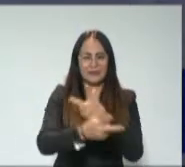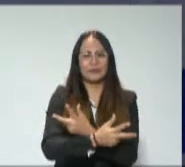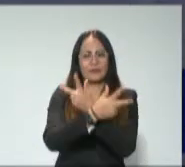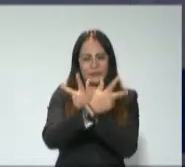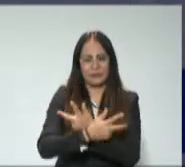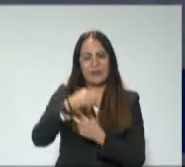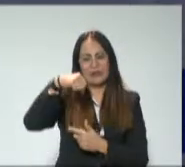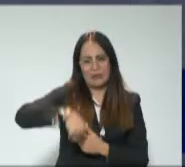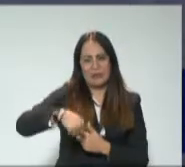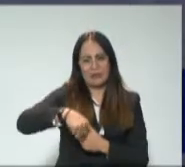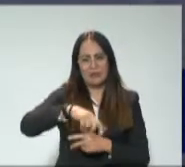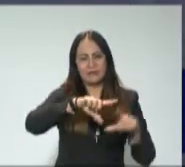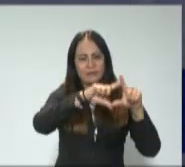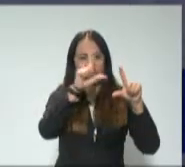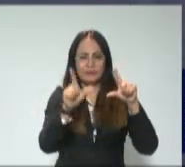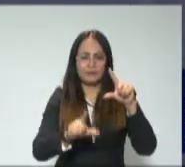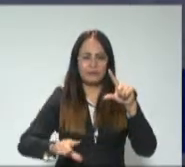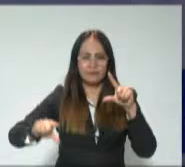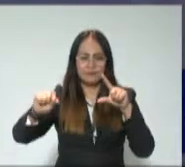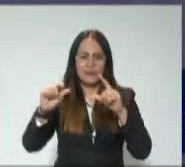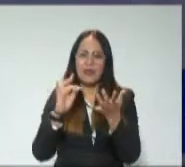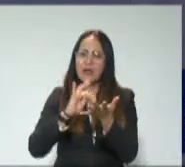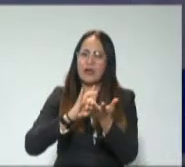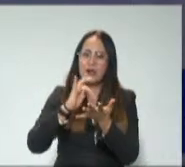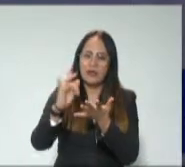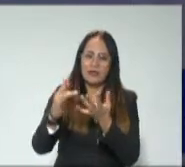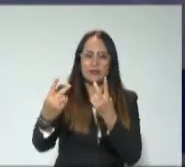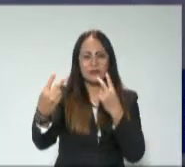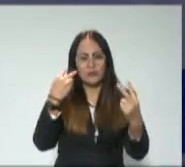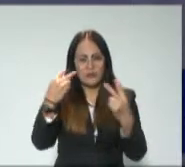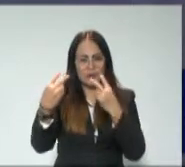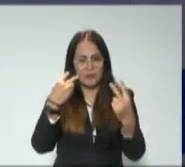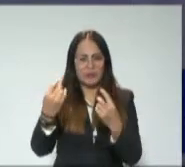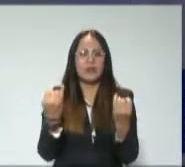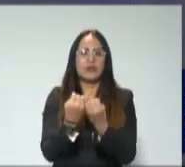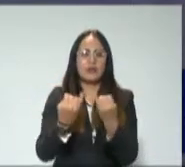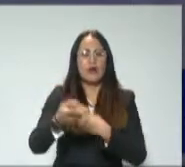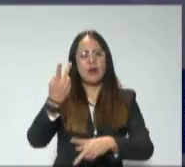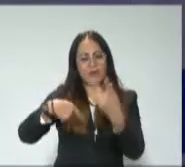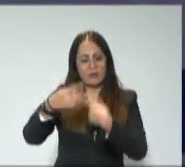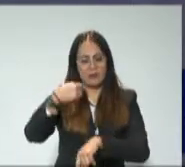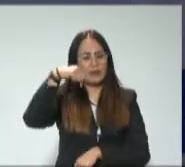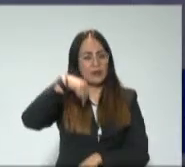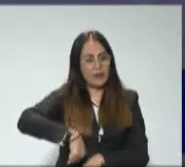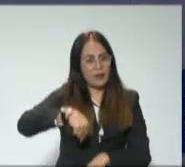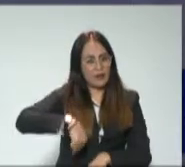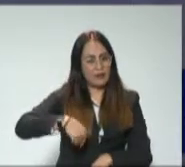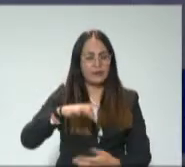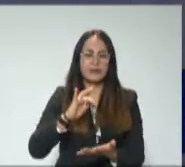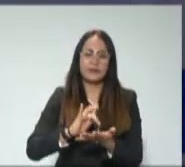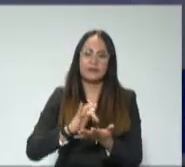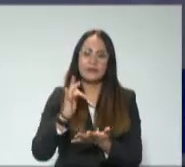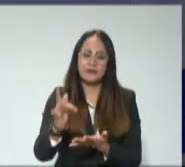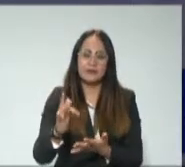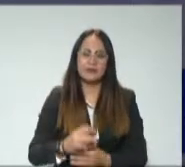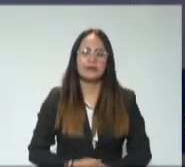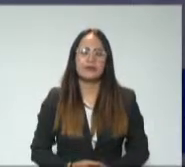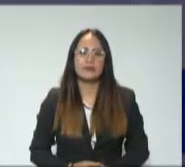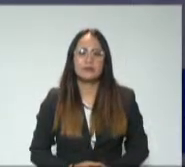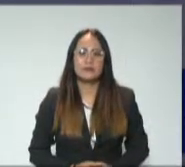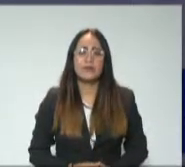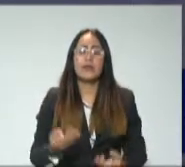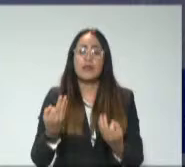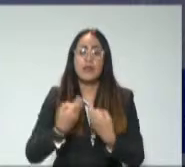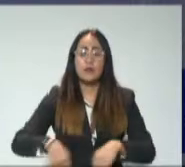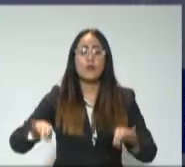país agradezco su acompañamiento y su presencia es es fundamental para el